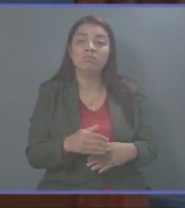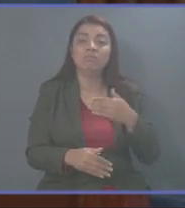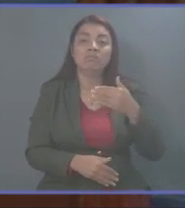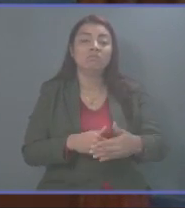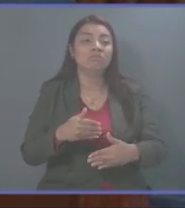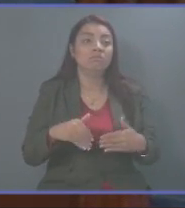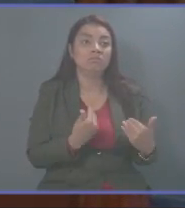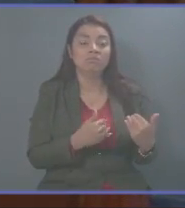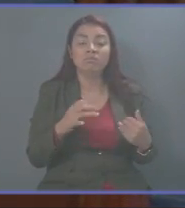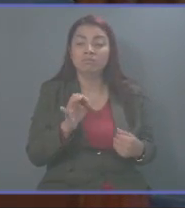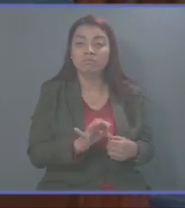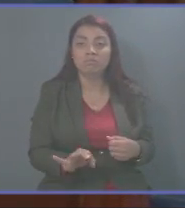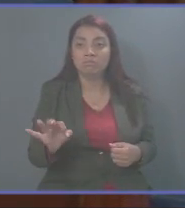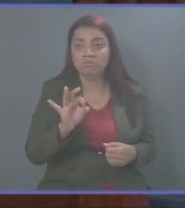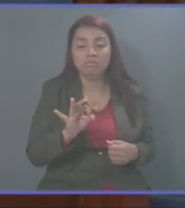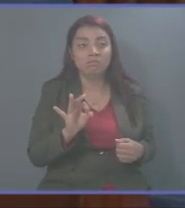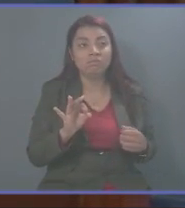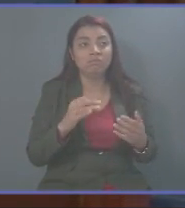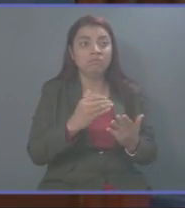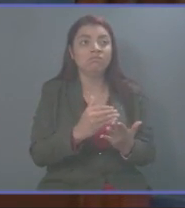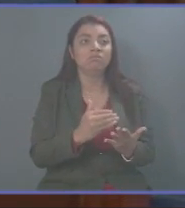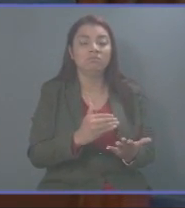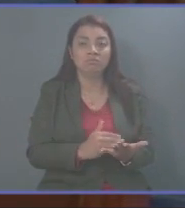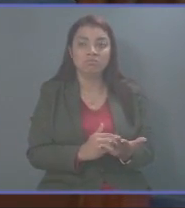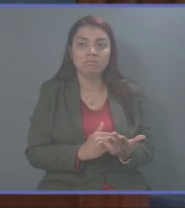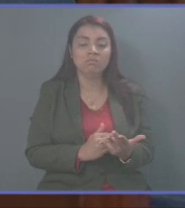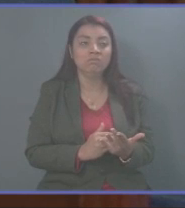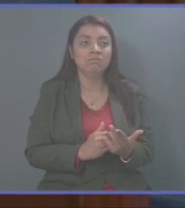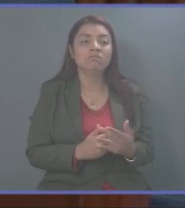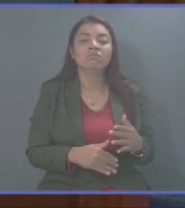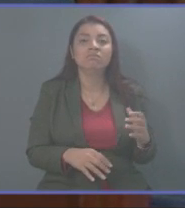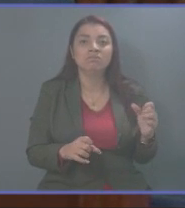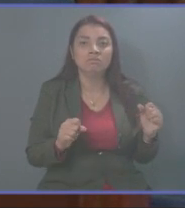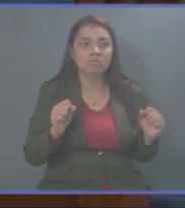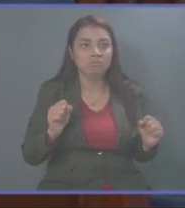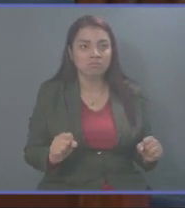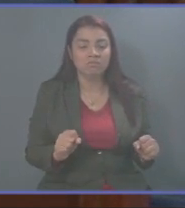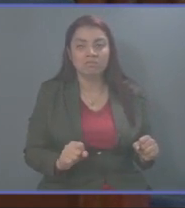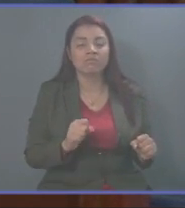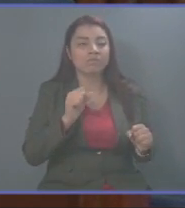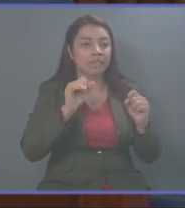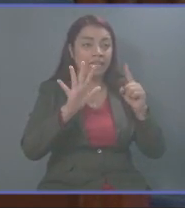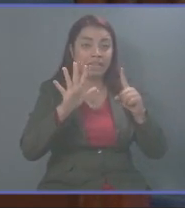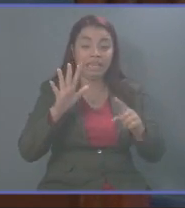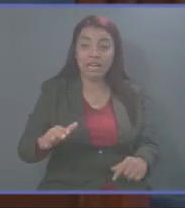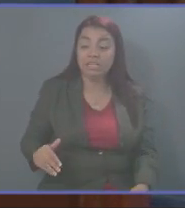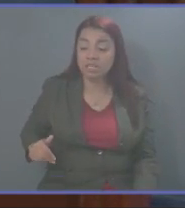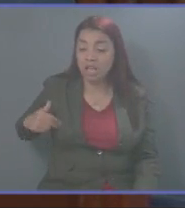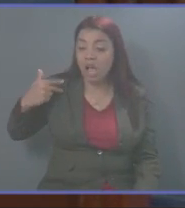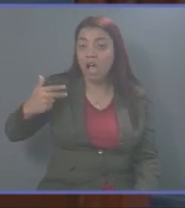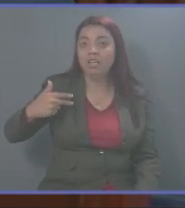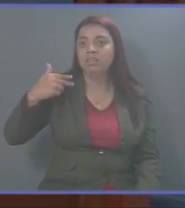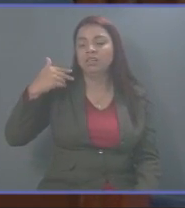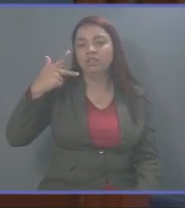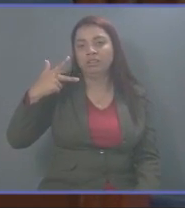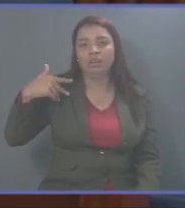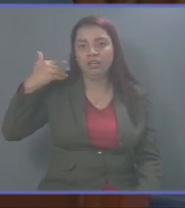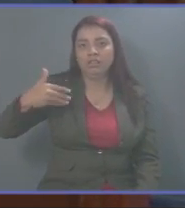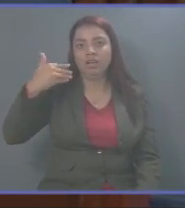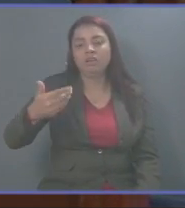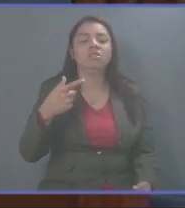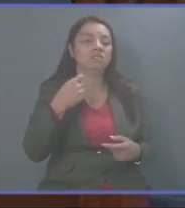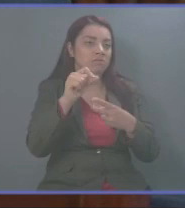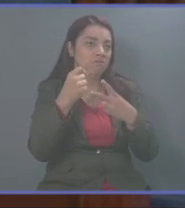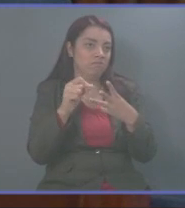continua del manual de gestión de residuos. Los manuales deberán actualizarse al menos cada 3 años o cuando fuera requerida